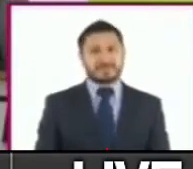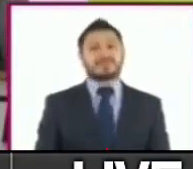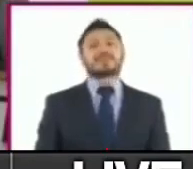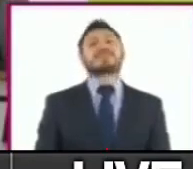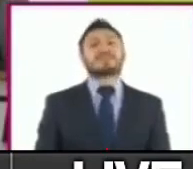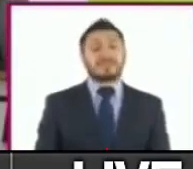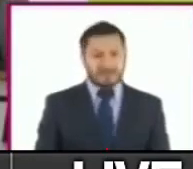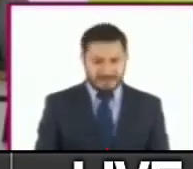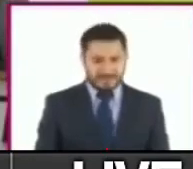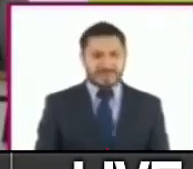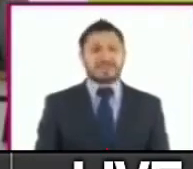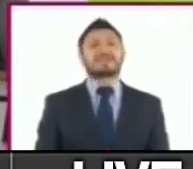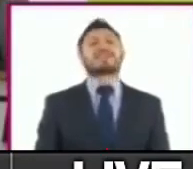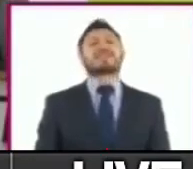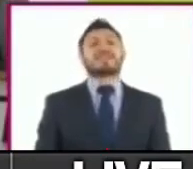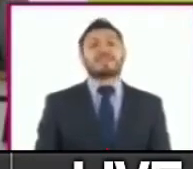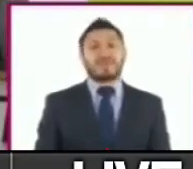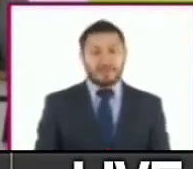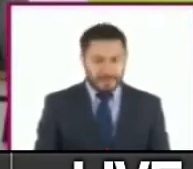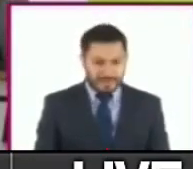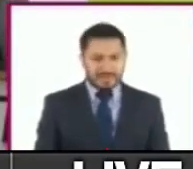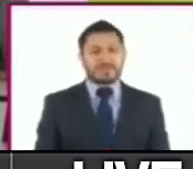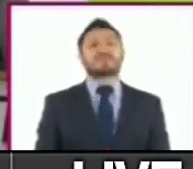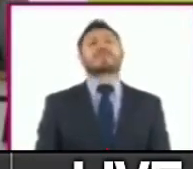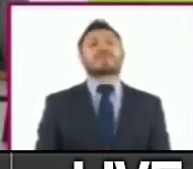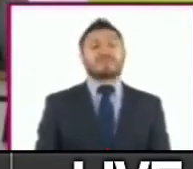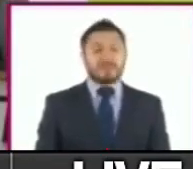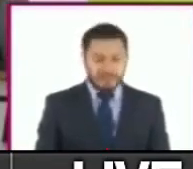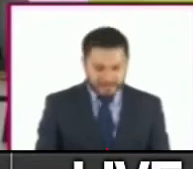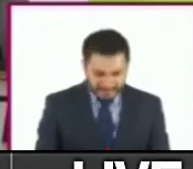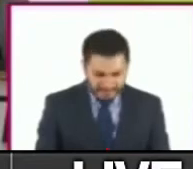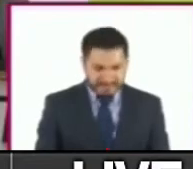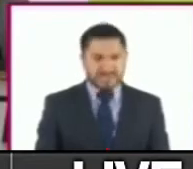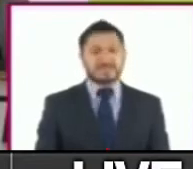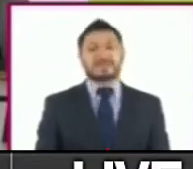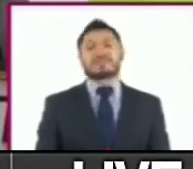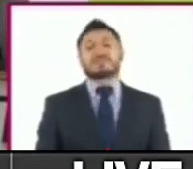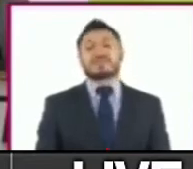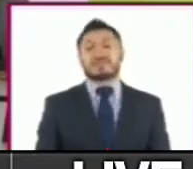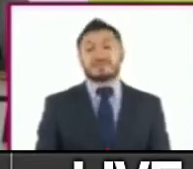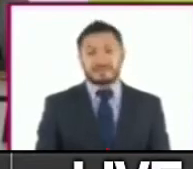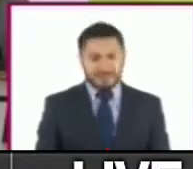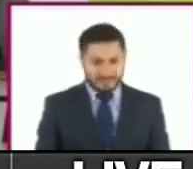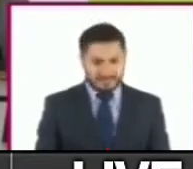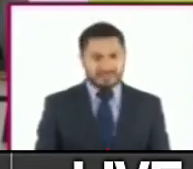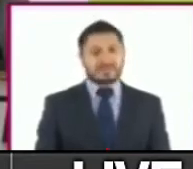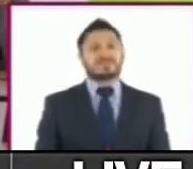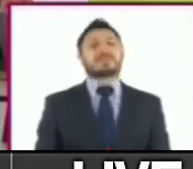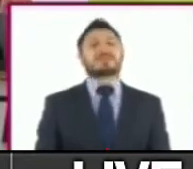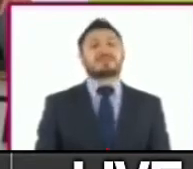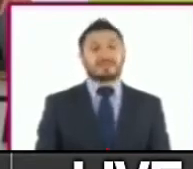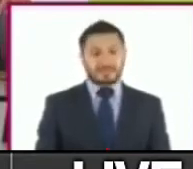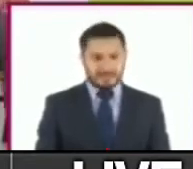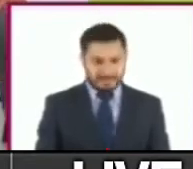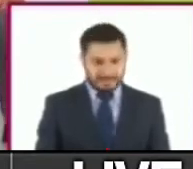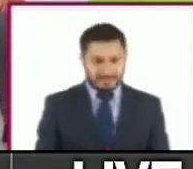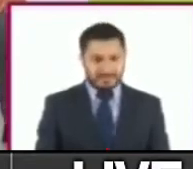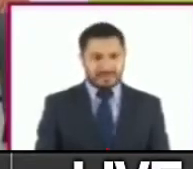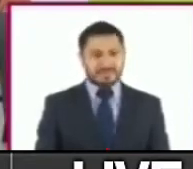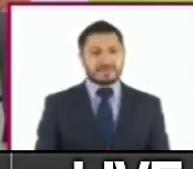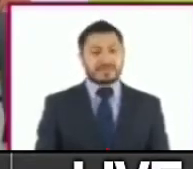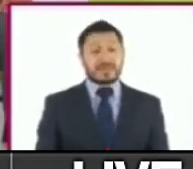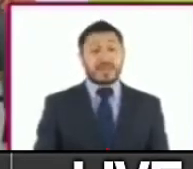es. Muy bien, chicos, así es. Listo, ahora vamos a mover nuestros